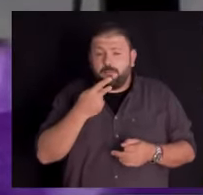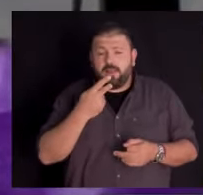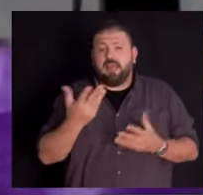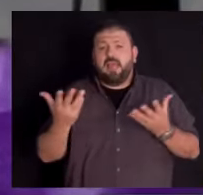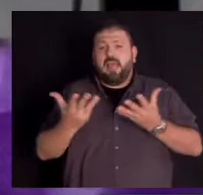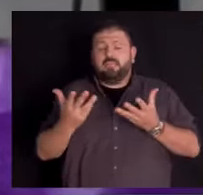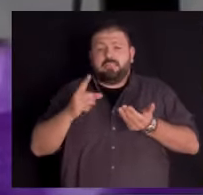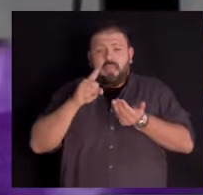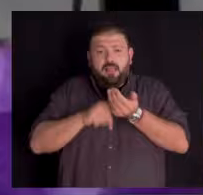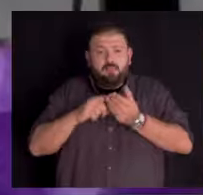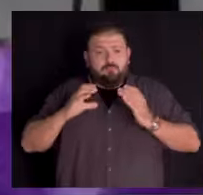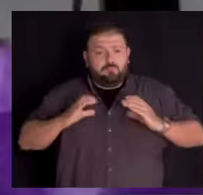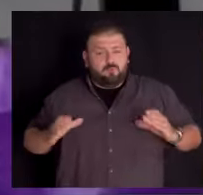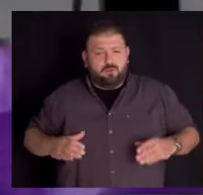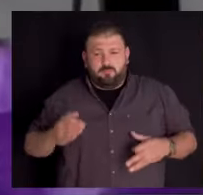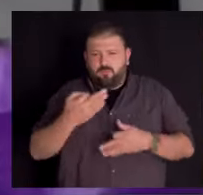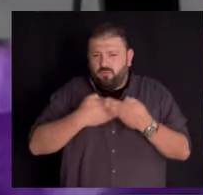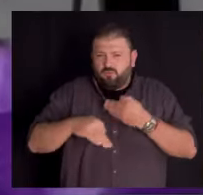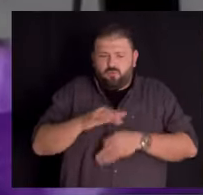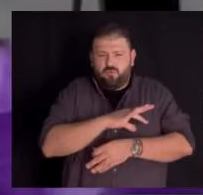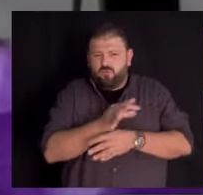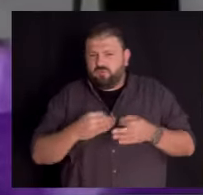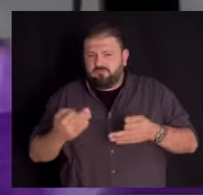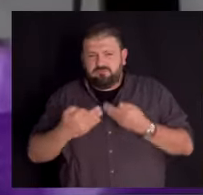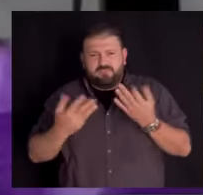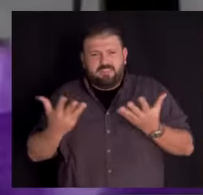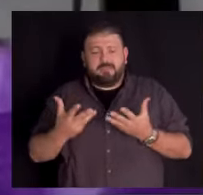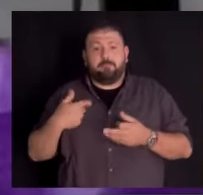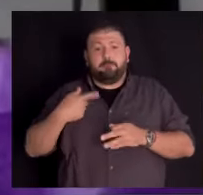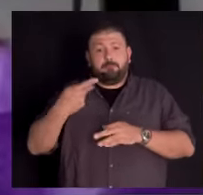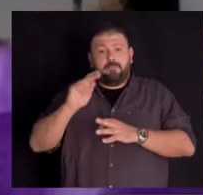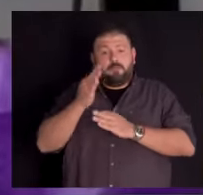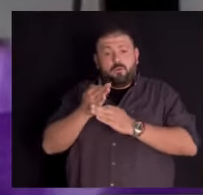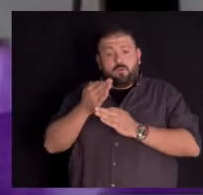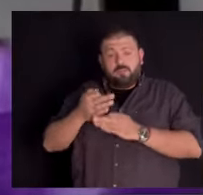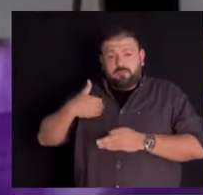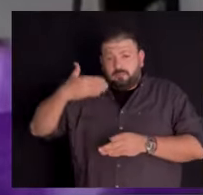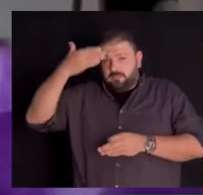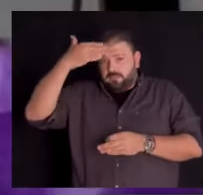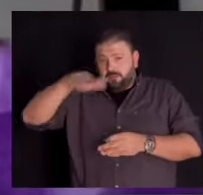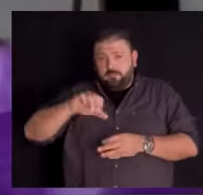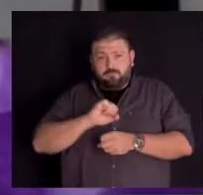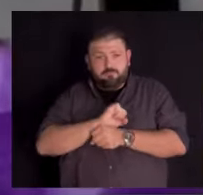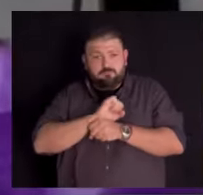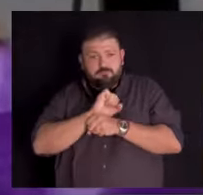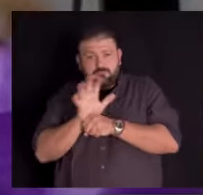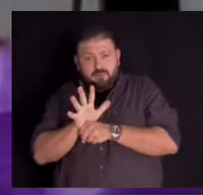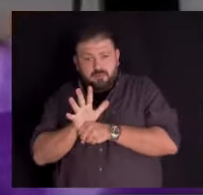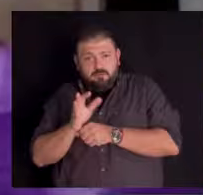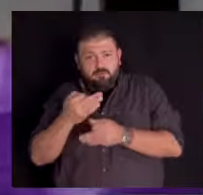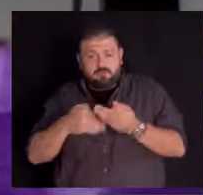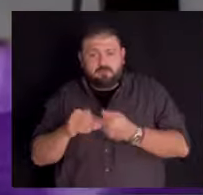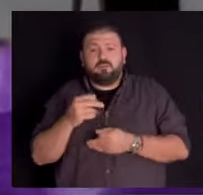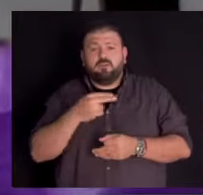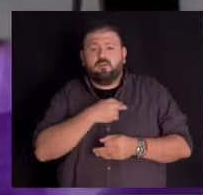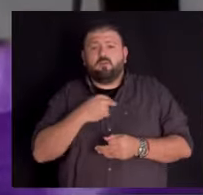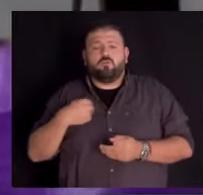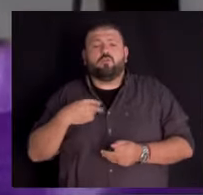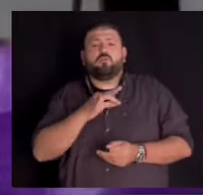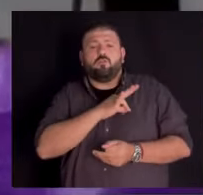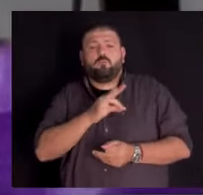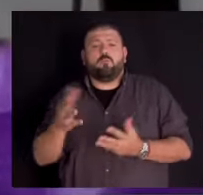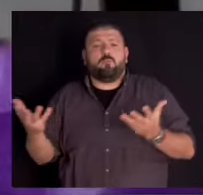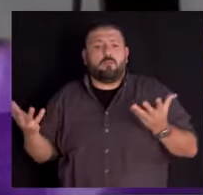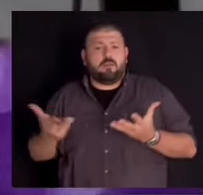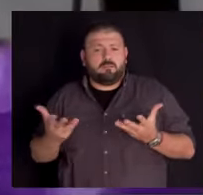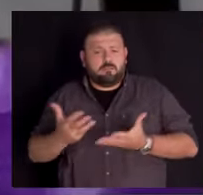sistema nervioso. Ari, pero estamos en un momento de pandemia. Estamos realmente volcados en ver cómo podemos ayudar al